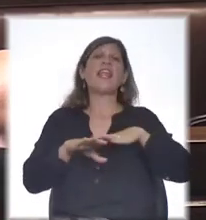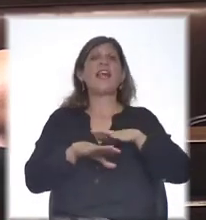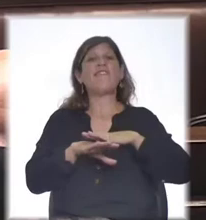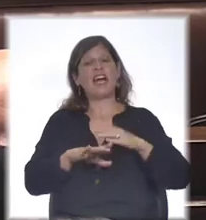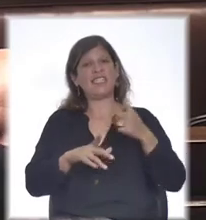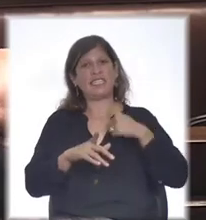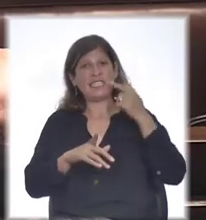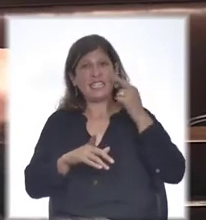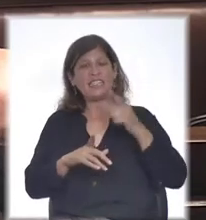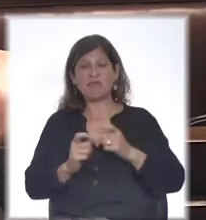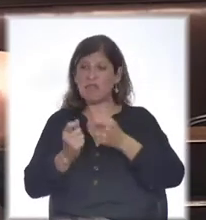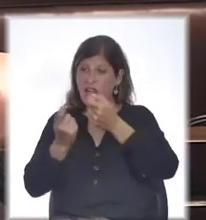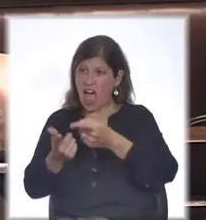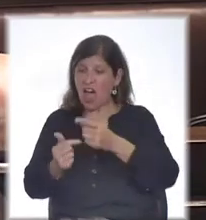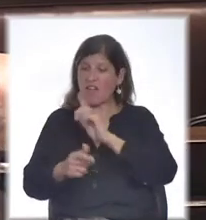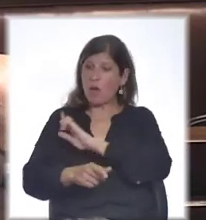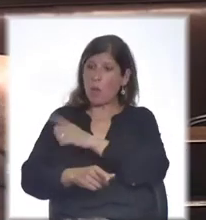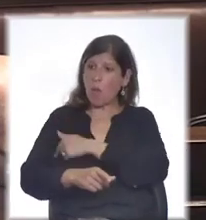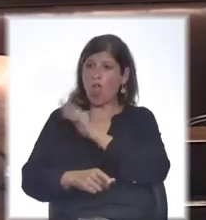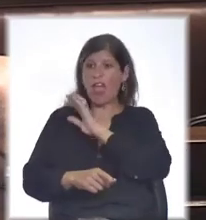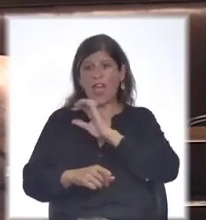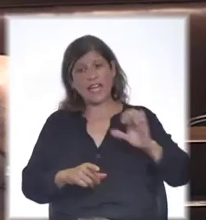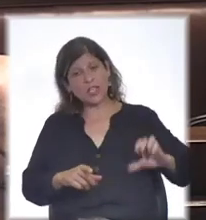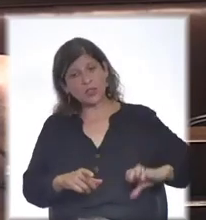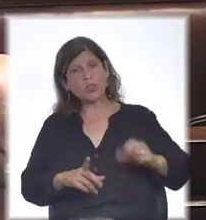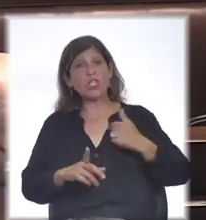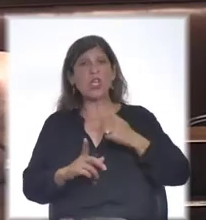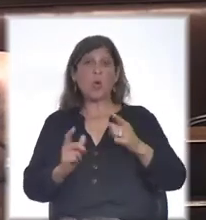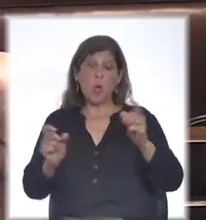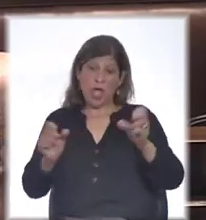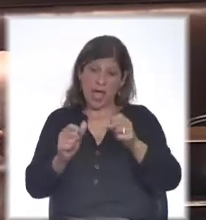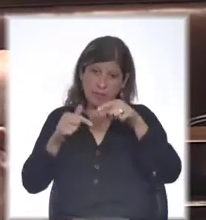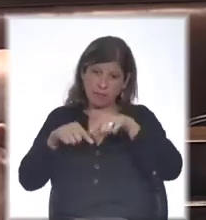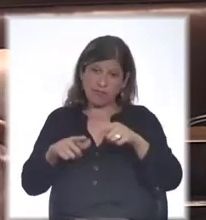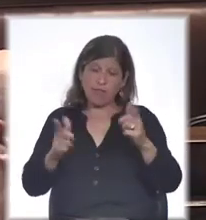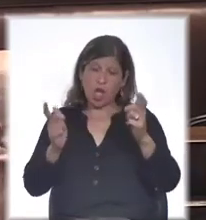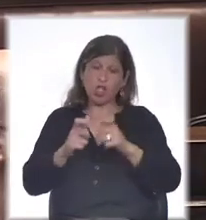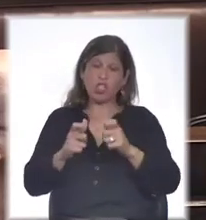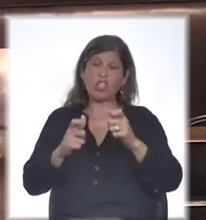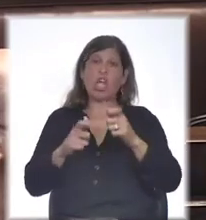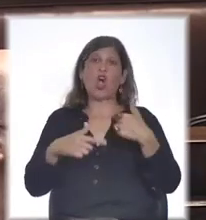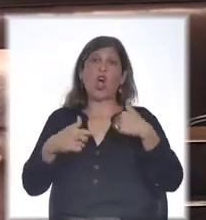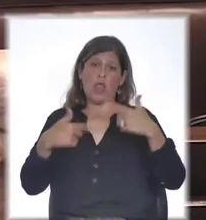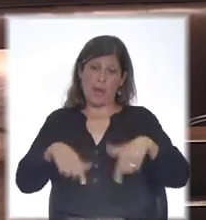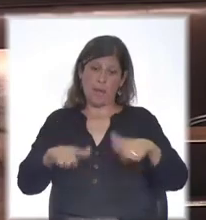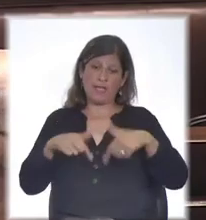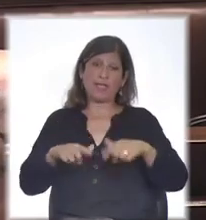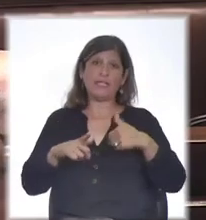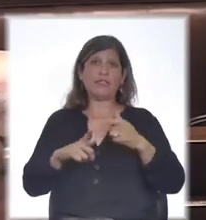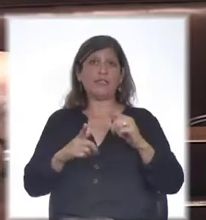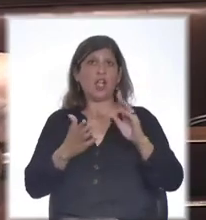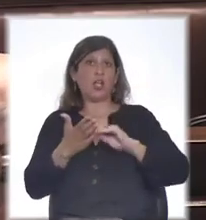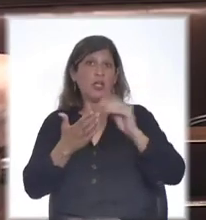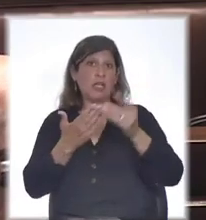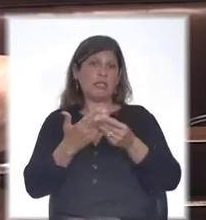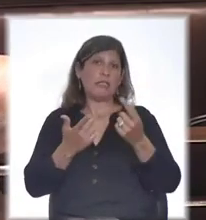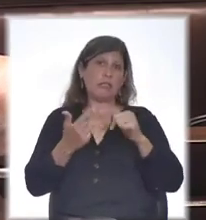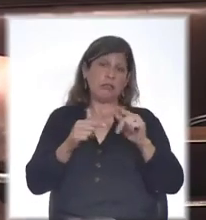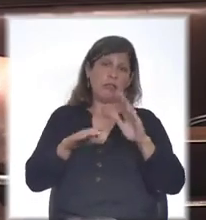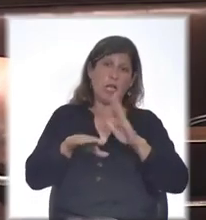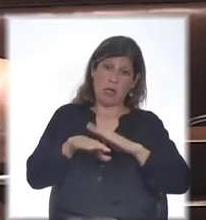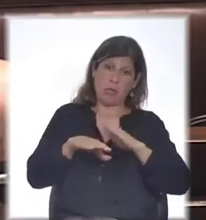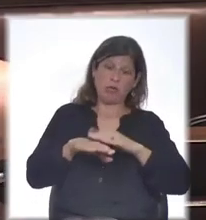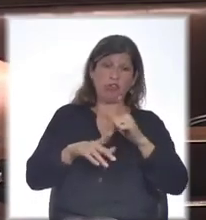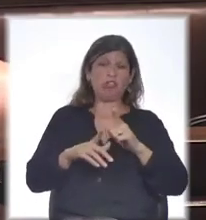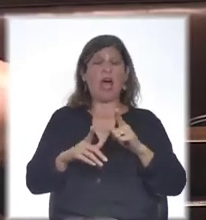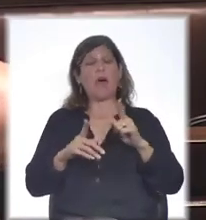correspondían al Poder Ejecutivo, actuando en Consejo de Ministros, y luego su elaboración, o sea, el proyecto en sí, le competía al Consejo de